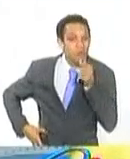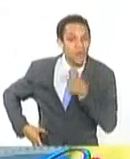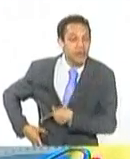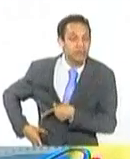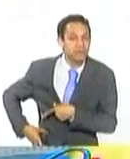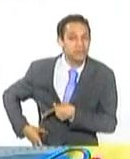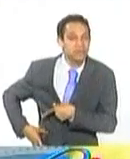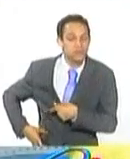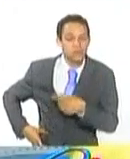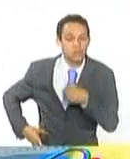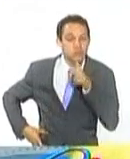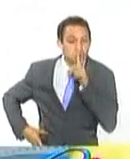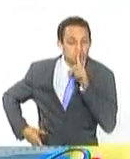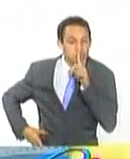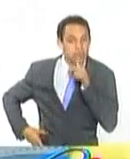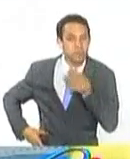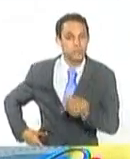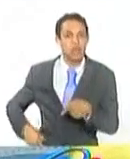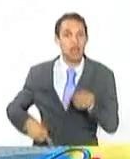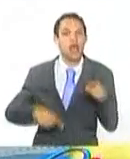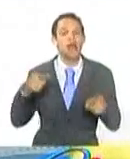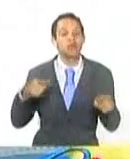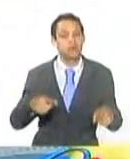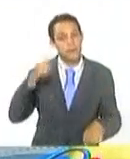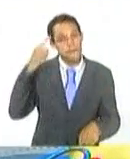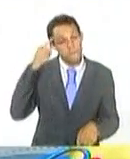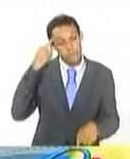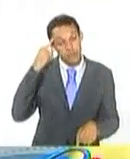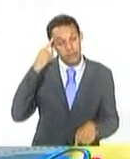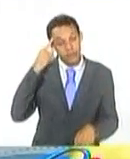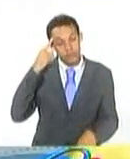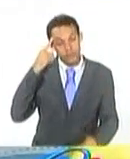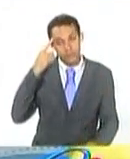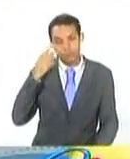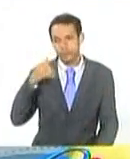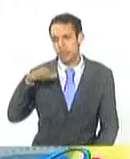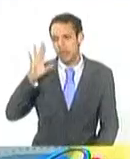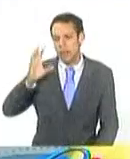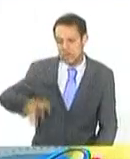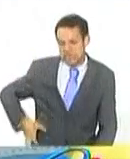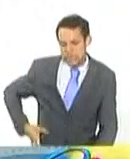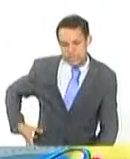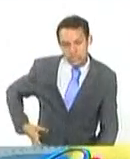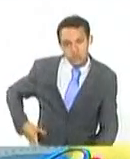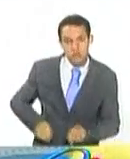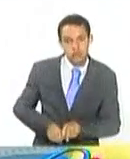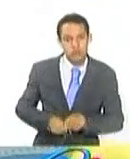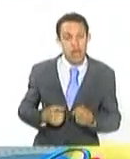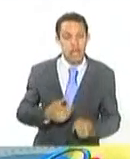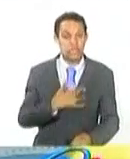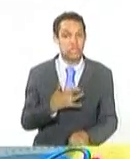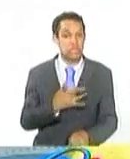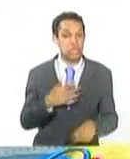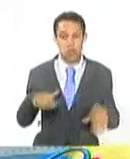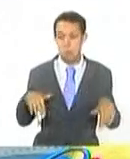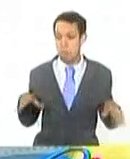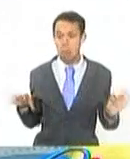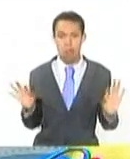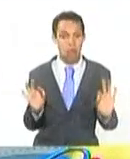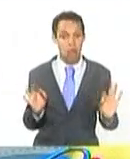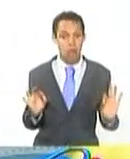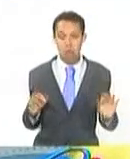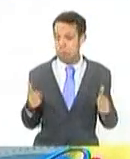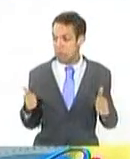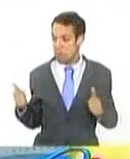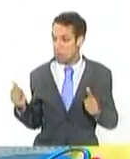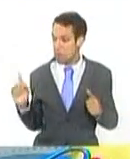silenciosas por eso mucha gente dice Terminé con la creten alta tengo los riñones dañados y no sintió nada por eso el examen